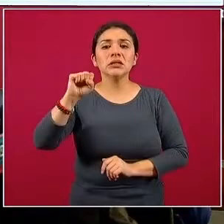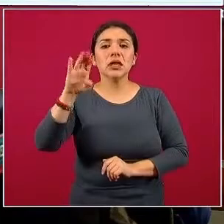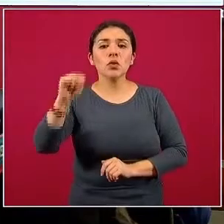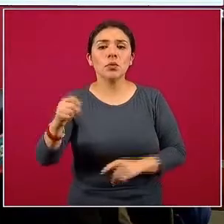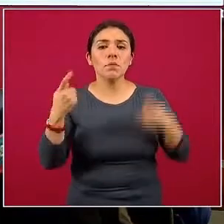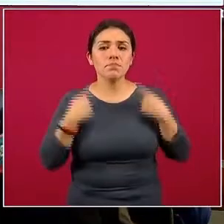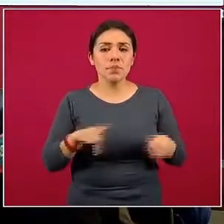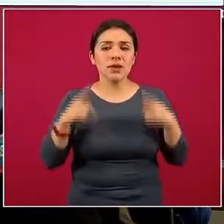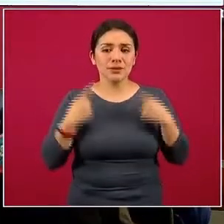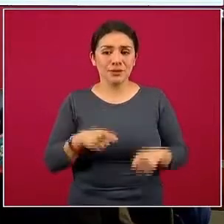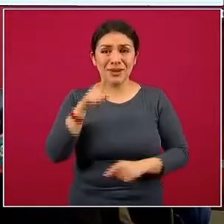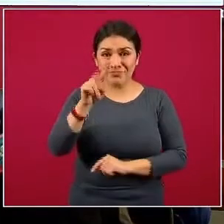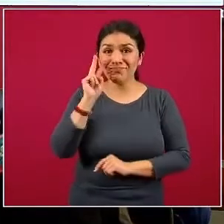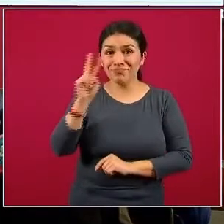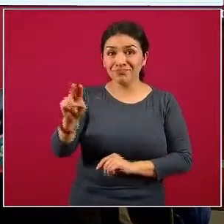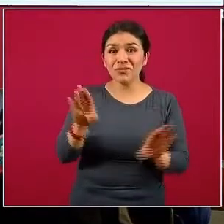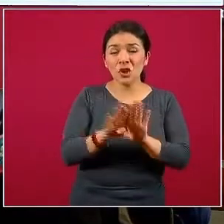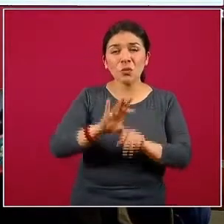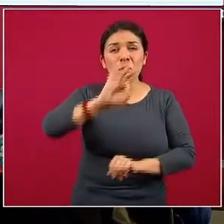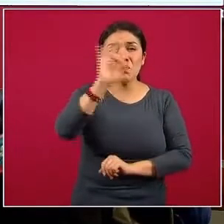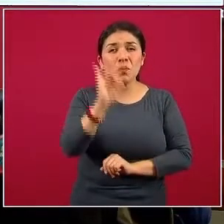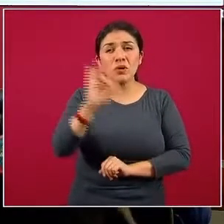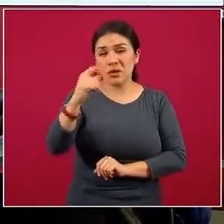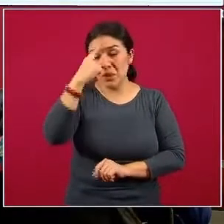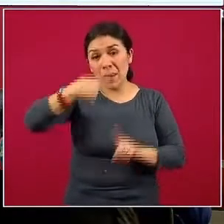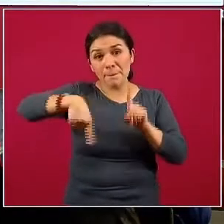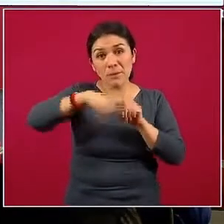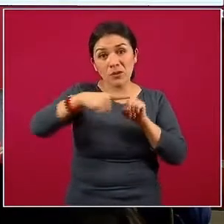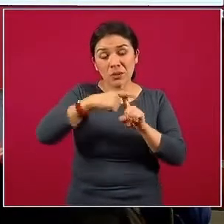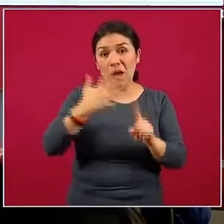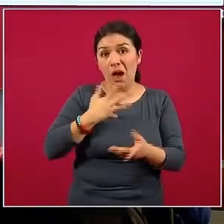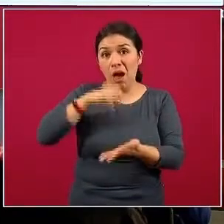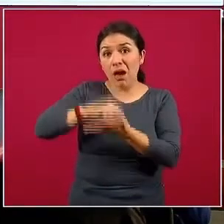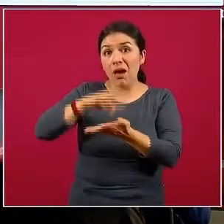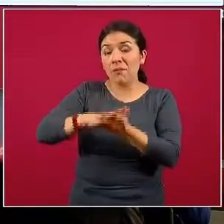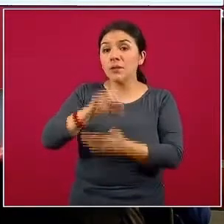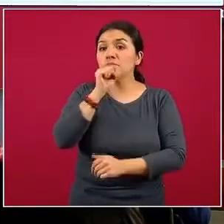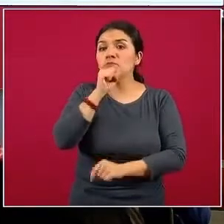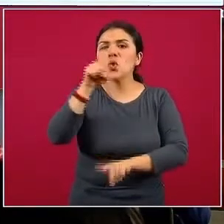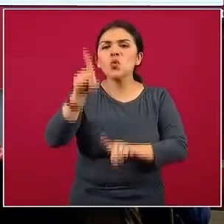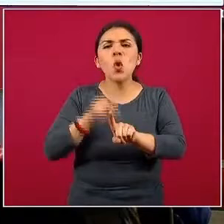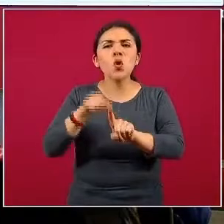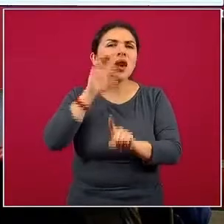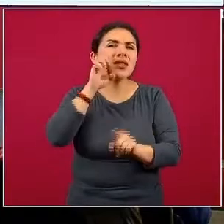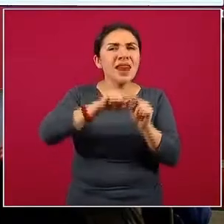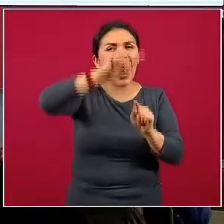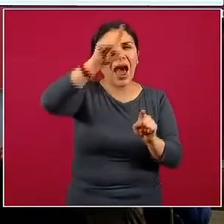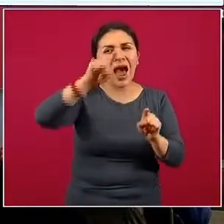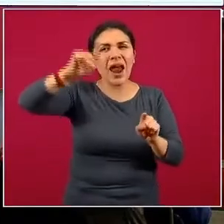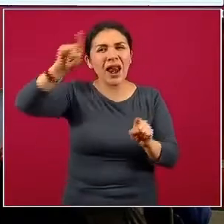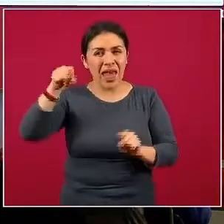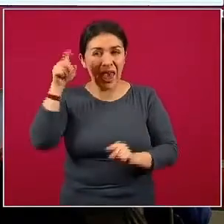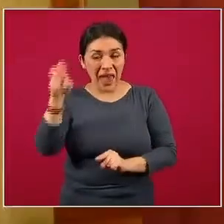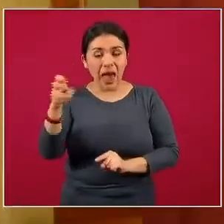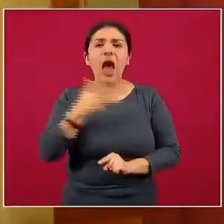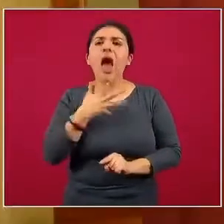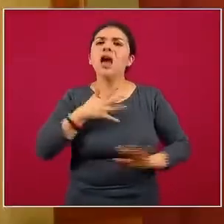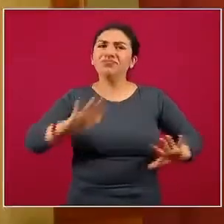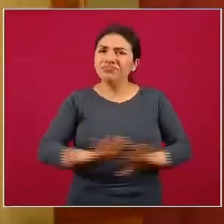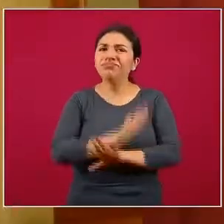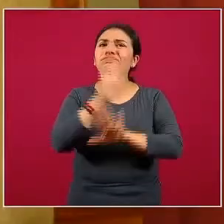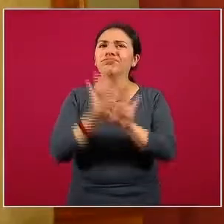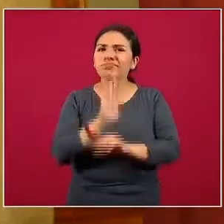115.769. Como vemos, el porcentaje de positividad que está representado en la línea de color naranja ha tenido